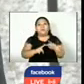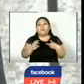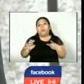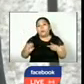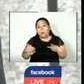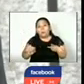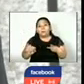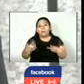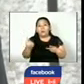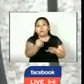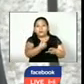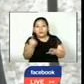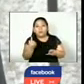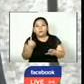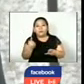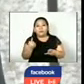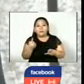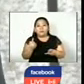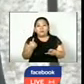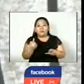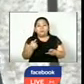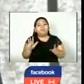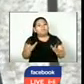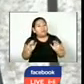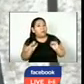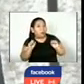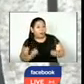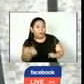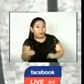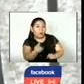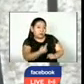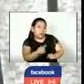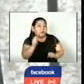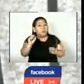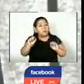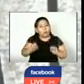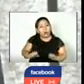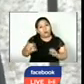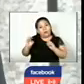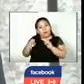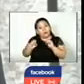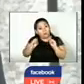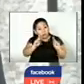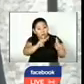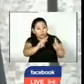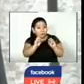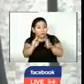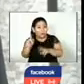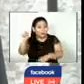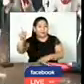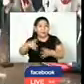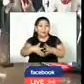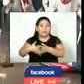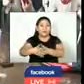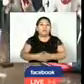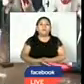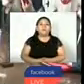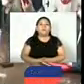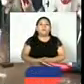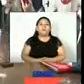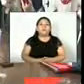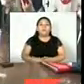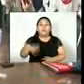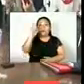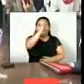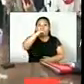salvadoreña para crear nuevas oportunidades en los Estados Unidos. El gobierno